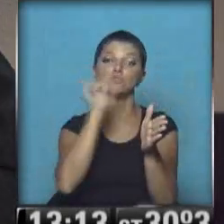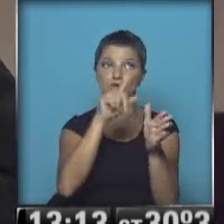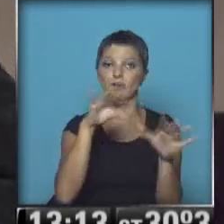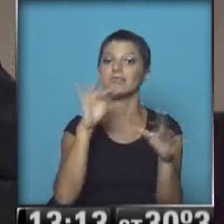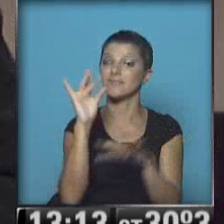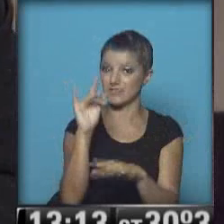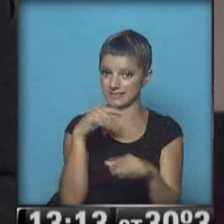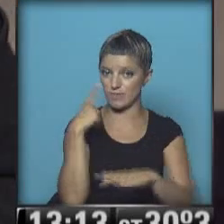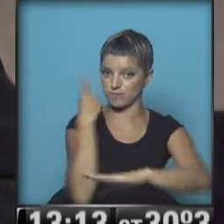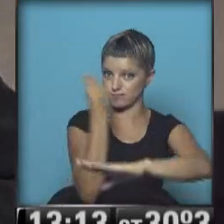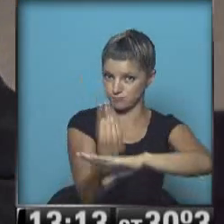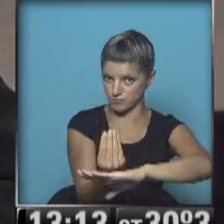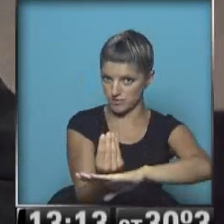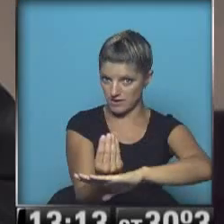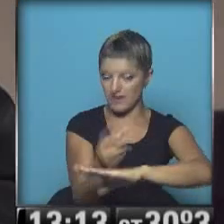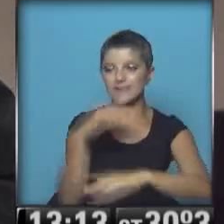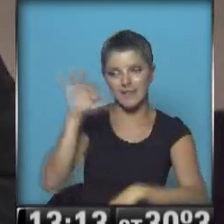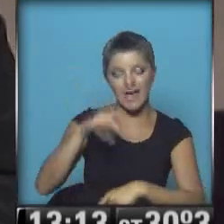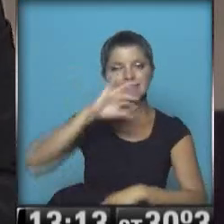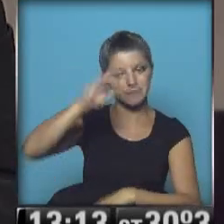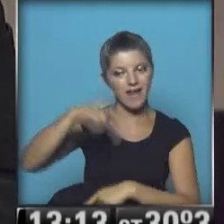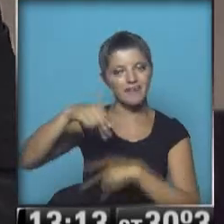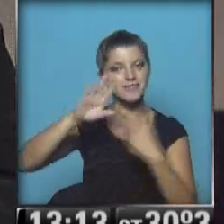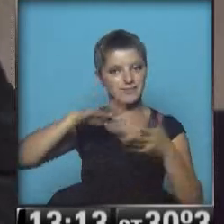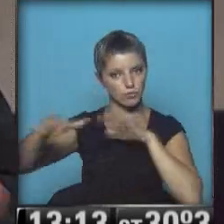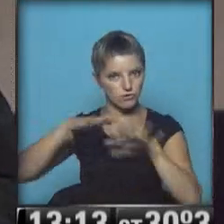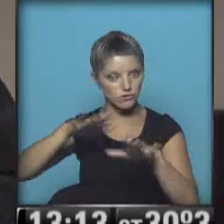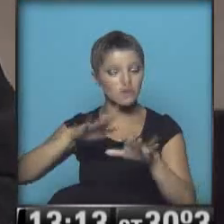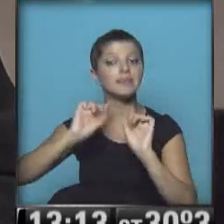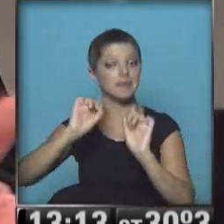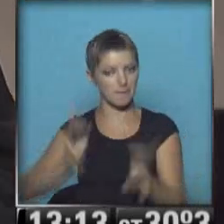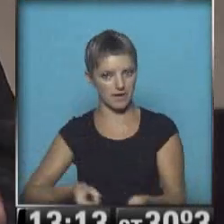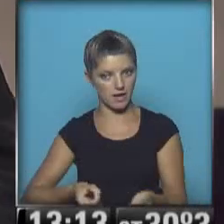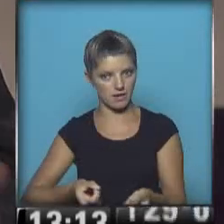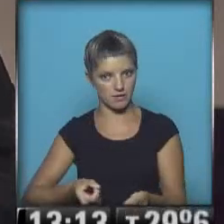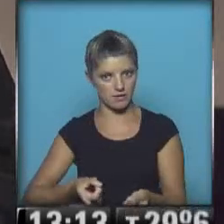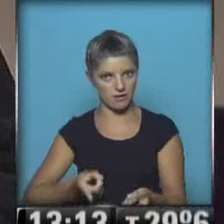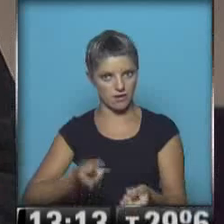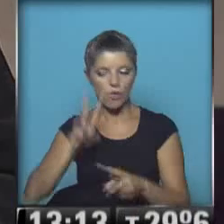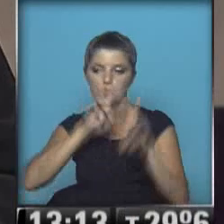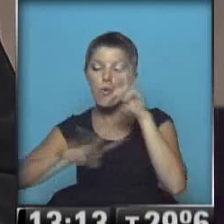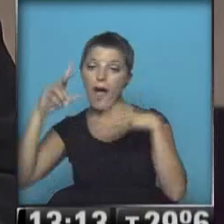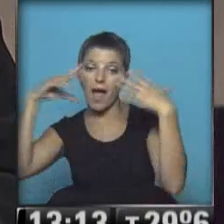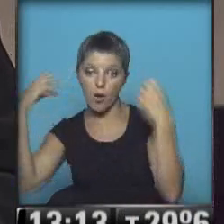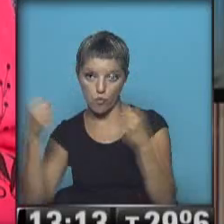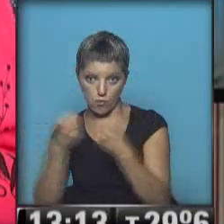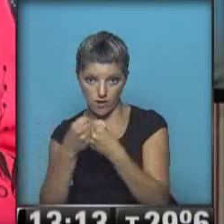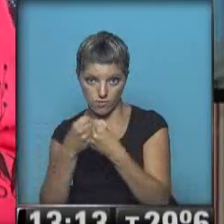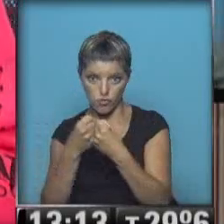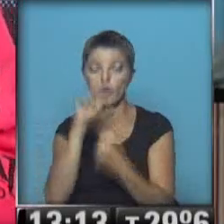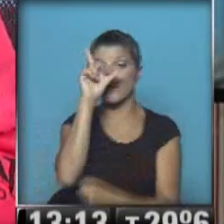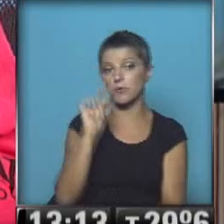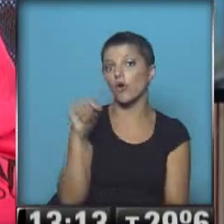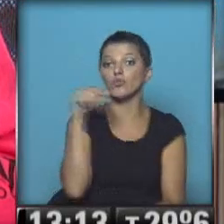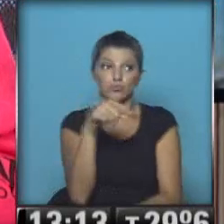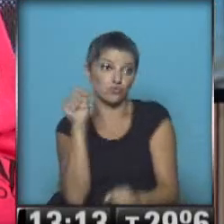este este esta esta situación y generar además el el Buscar el acuerdo con el con los republicanos con su enemigo